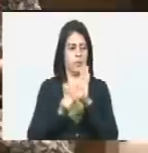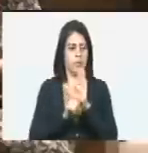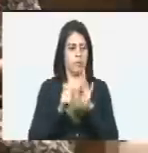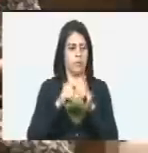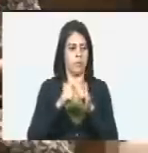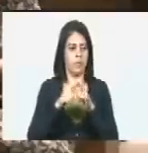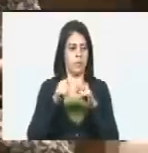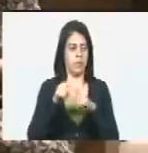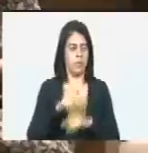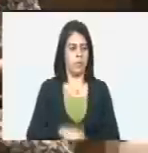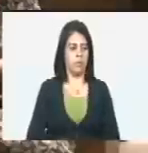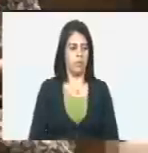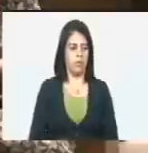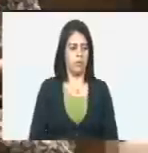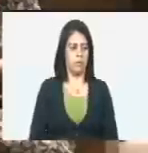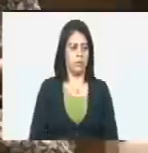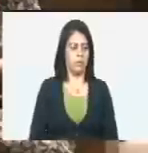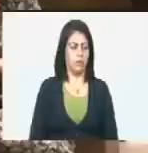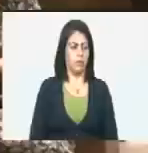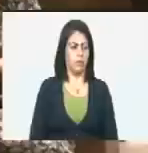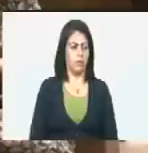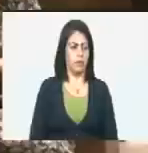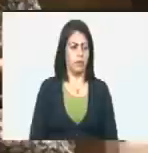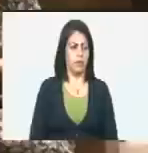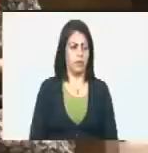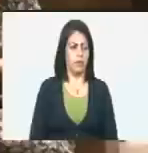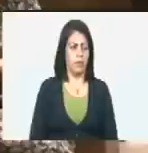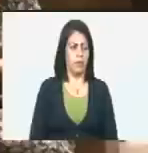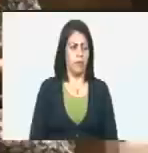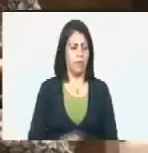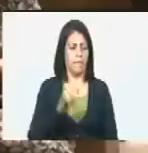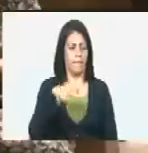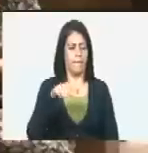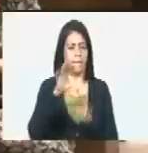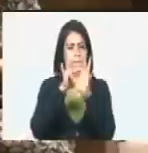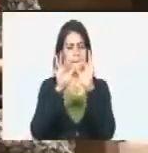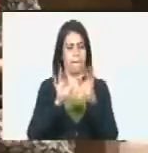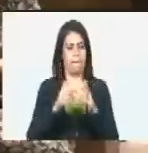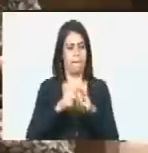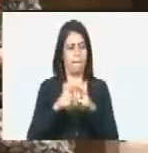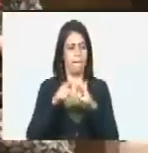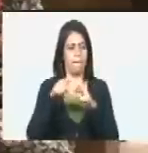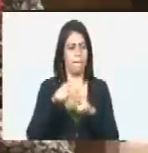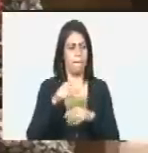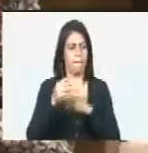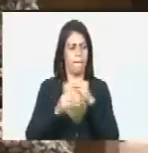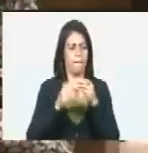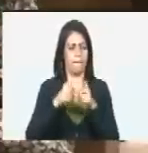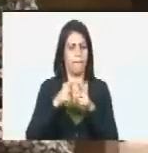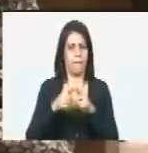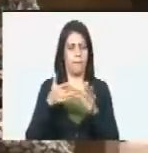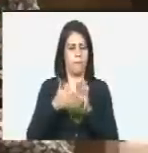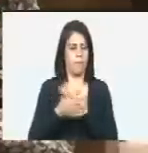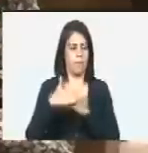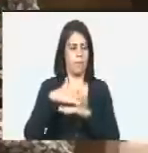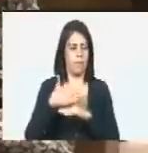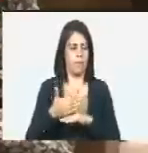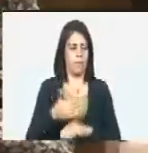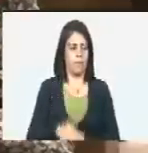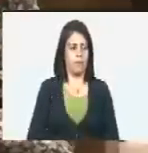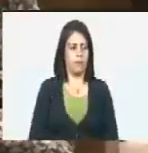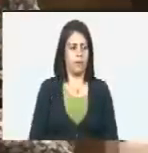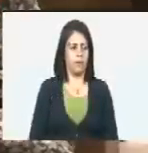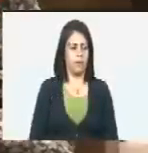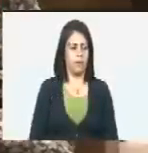de julio de ese año. De tal manera que es indiscutible que a quien le corresponde la